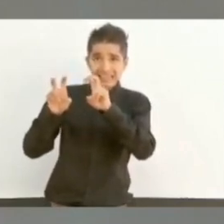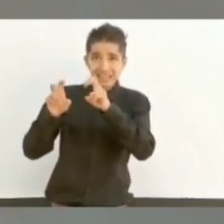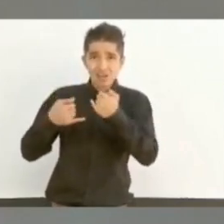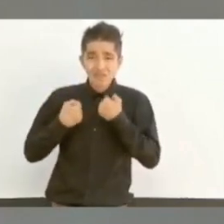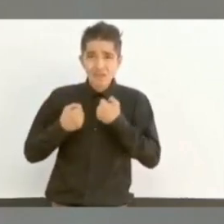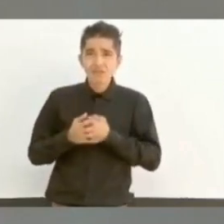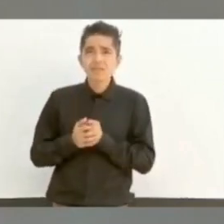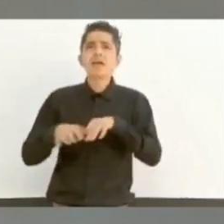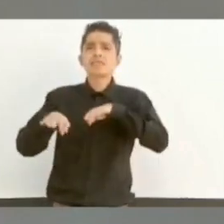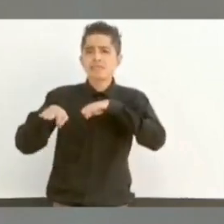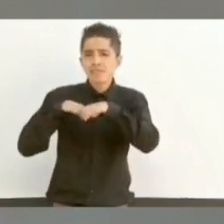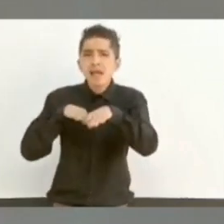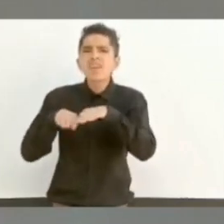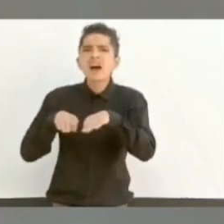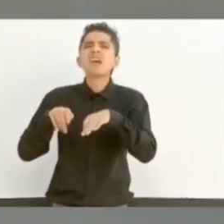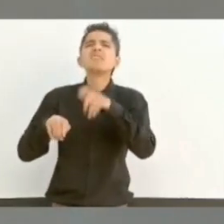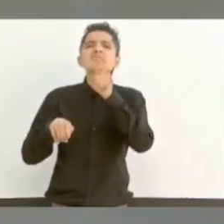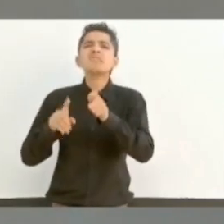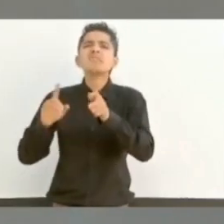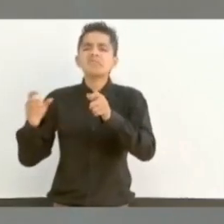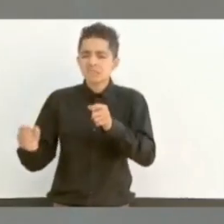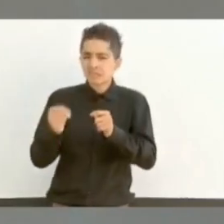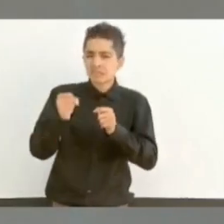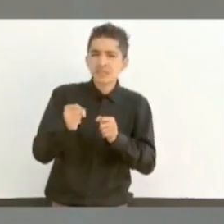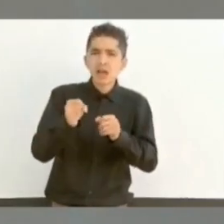que están trabajando como aprendices